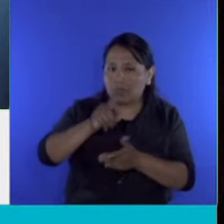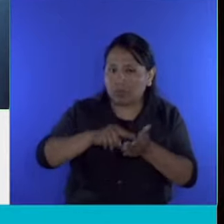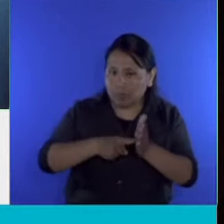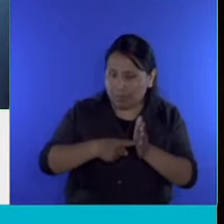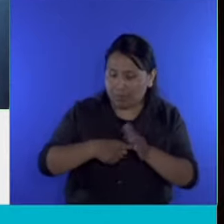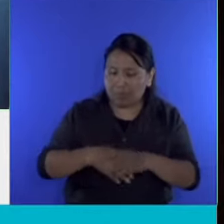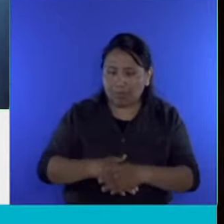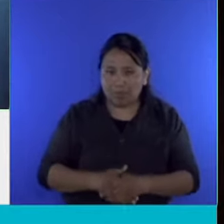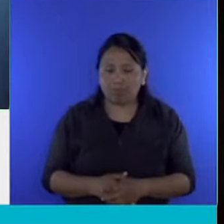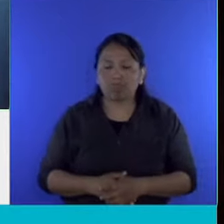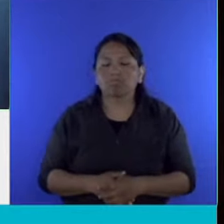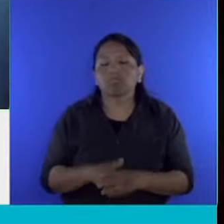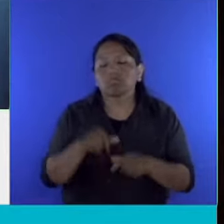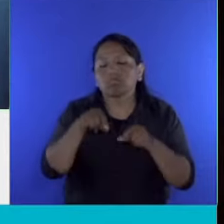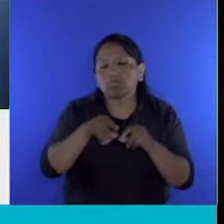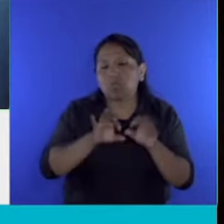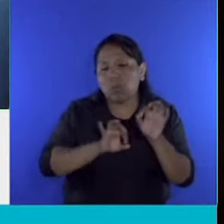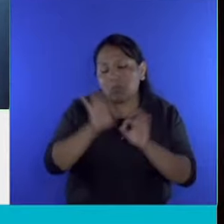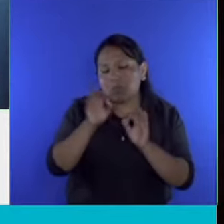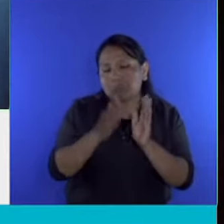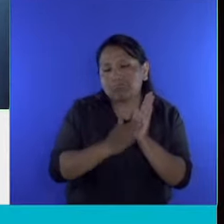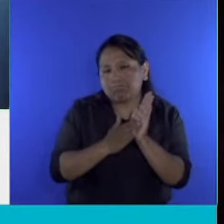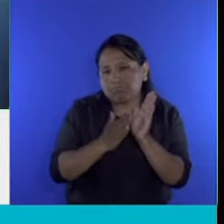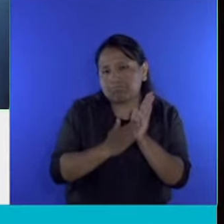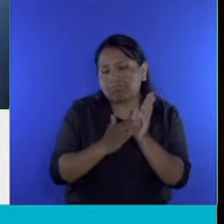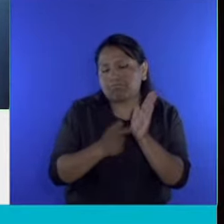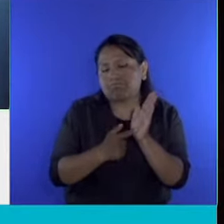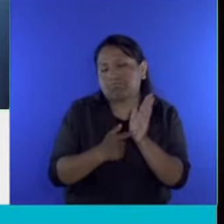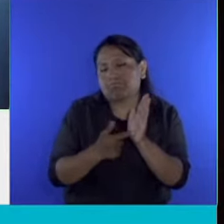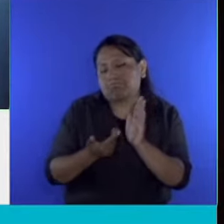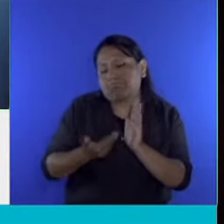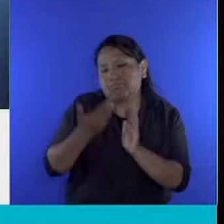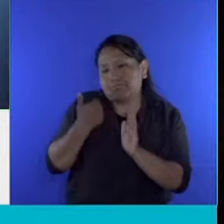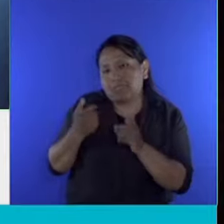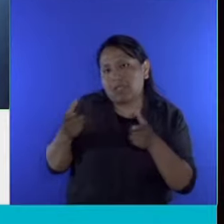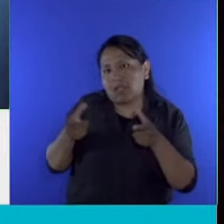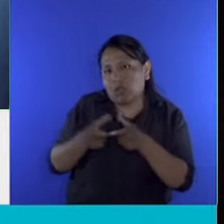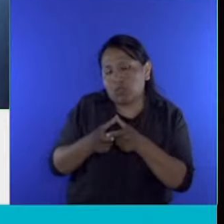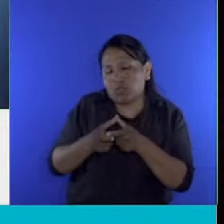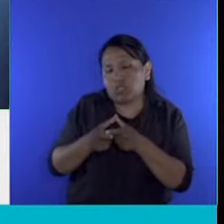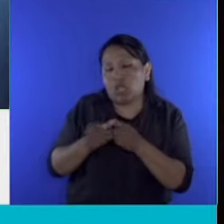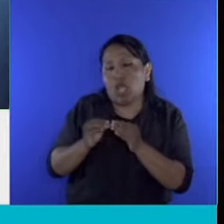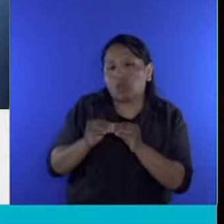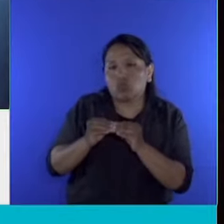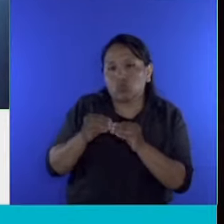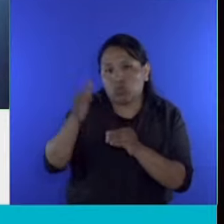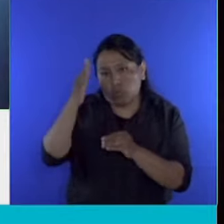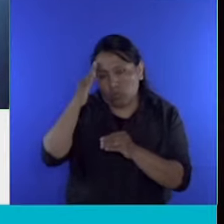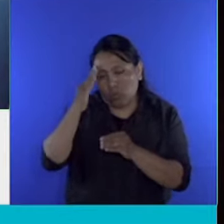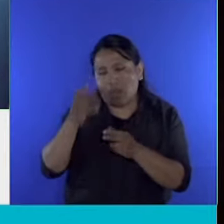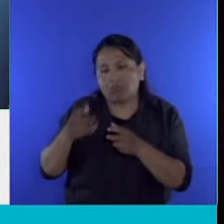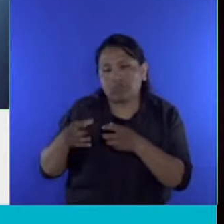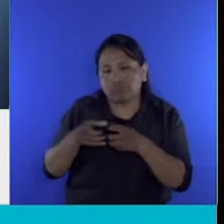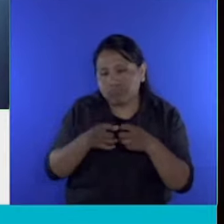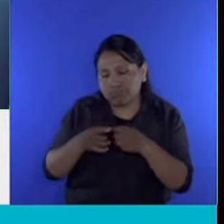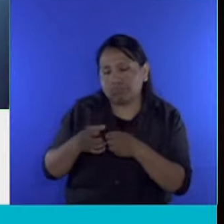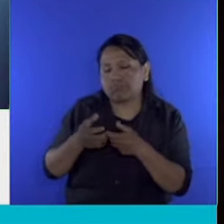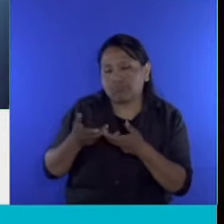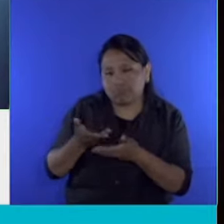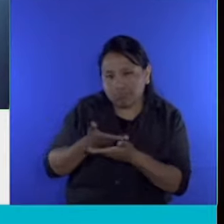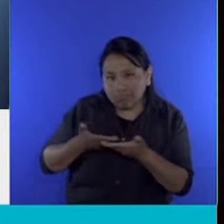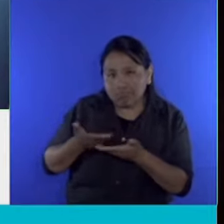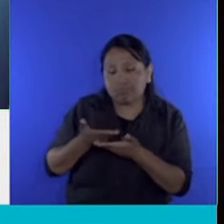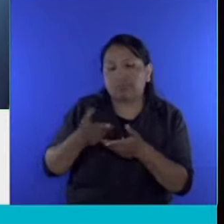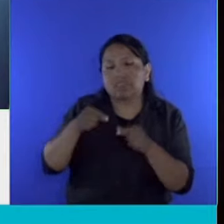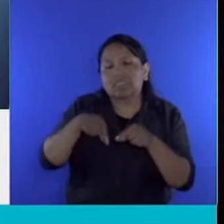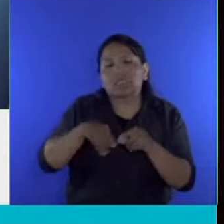Aires un proyecto que tratamos ampliamente en la comisión de asuntos culturales particularmente estamos